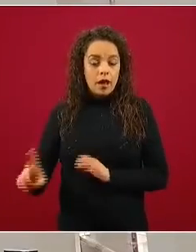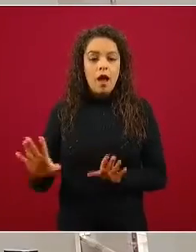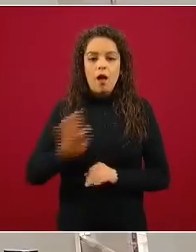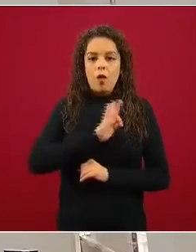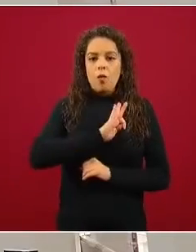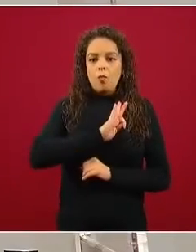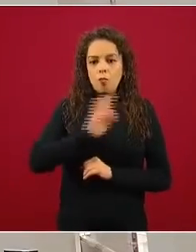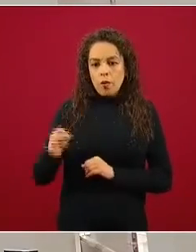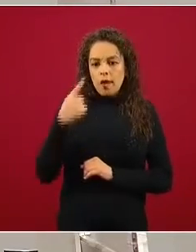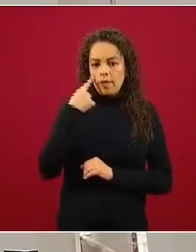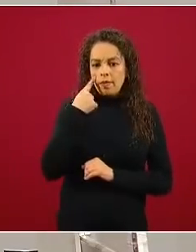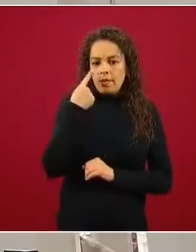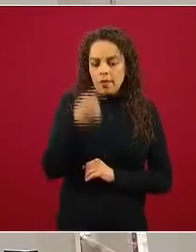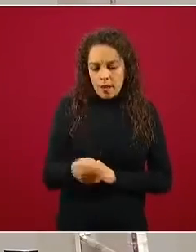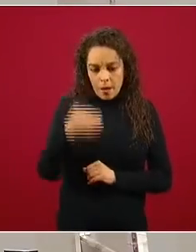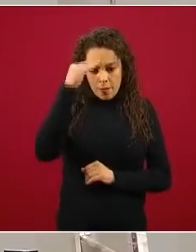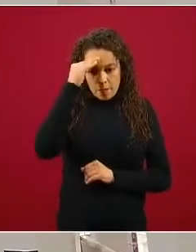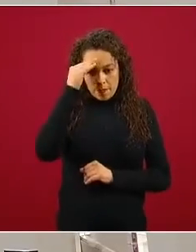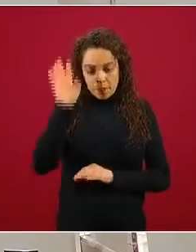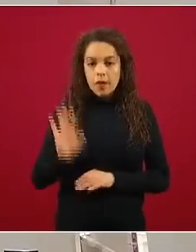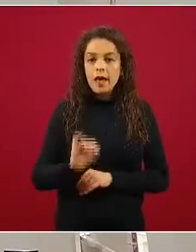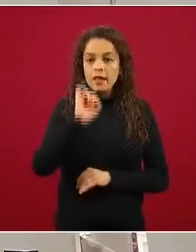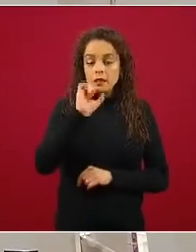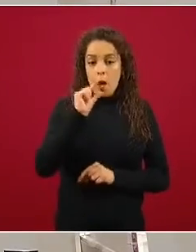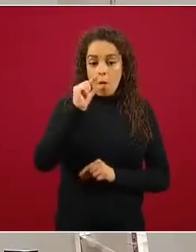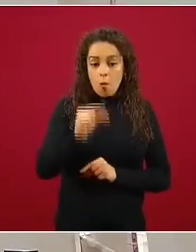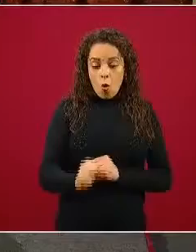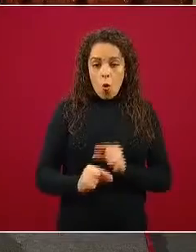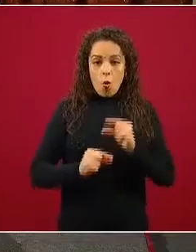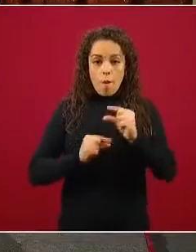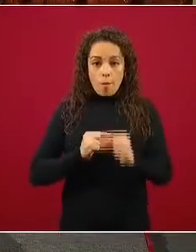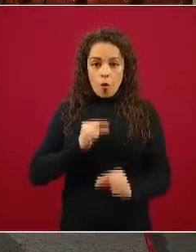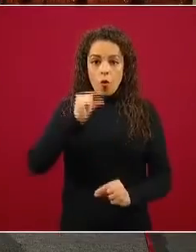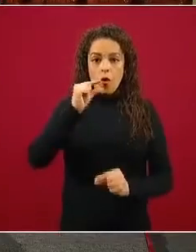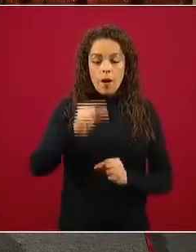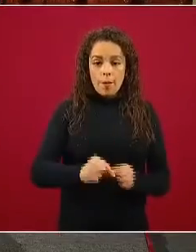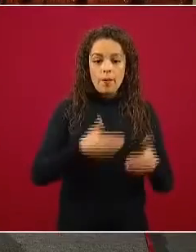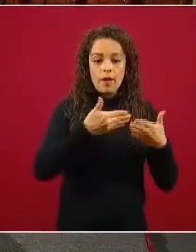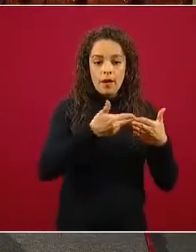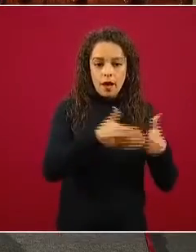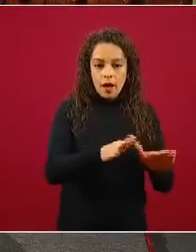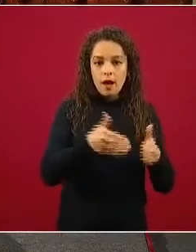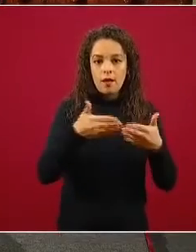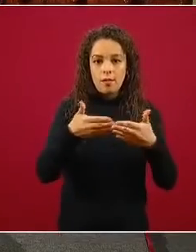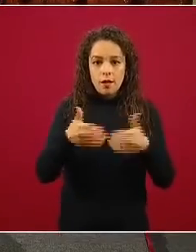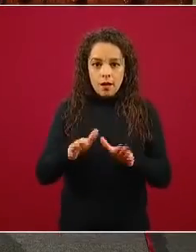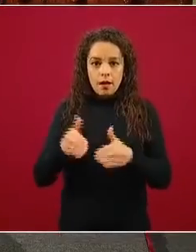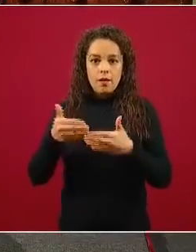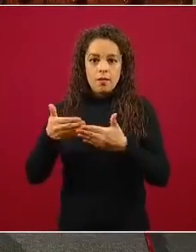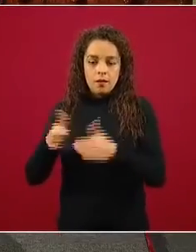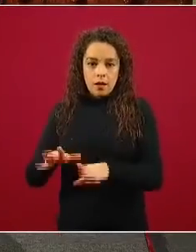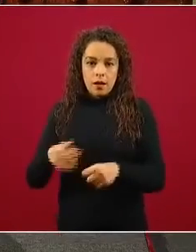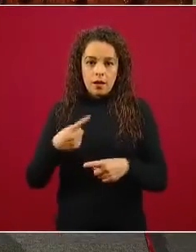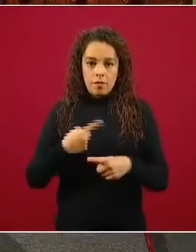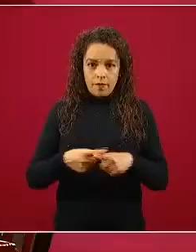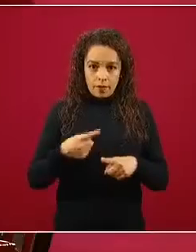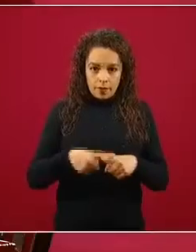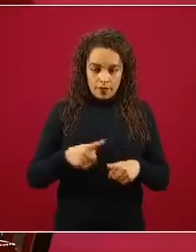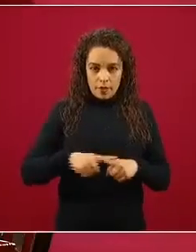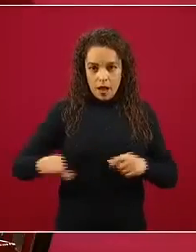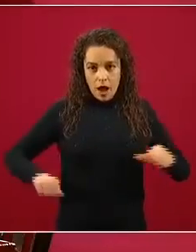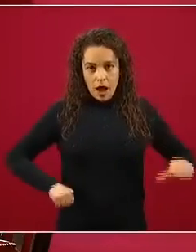federativas la apertura escalonada de aquellas actividades que en este momento son no